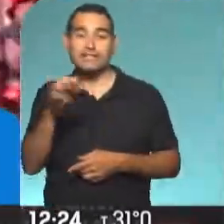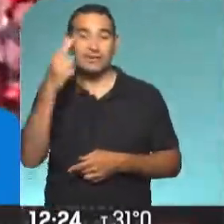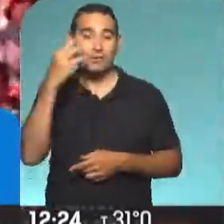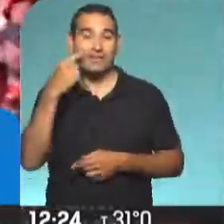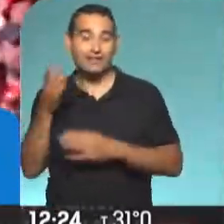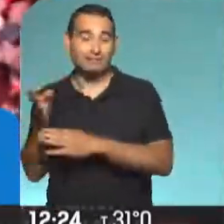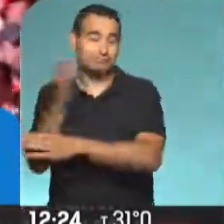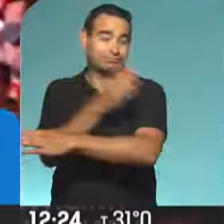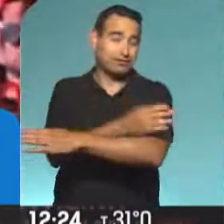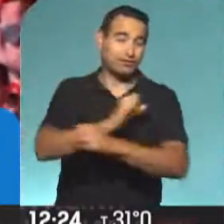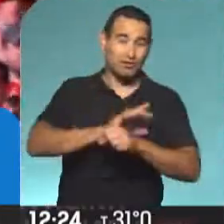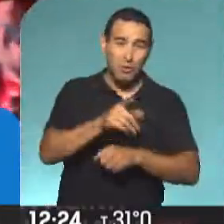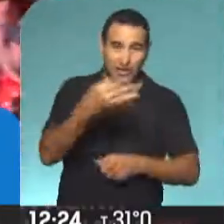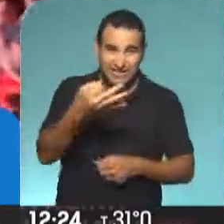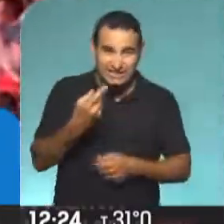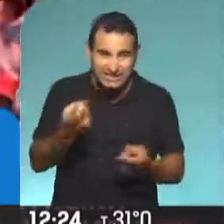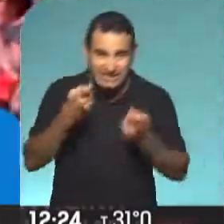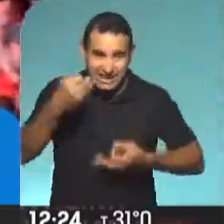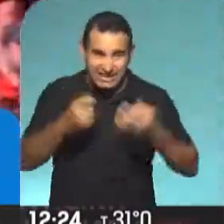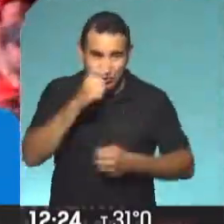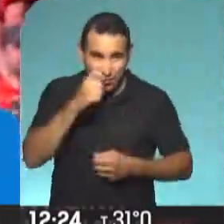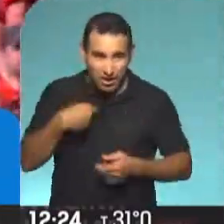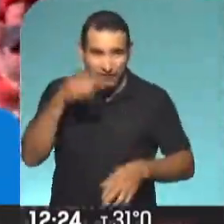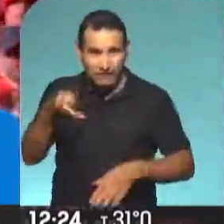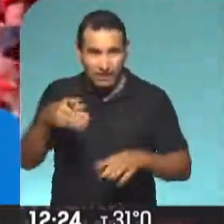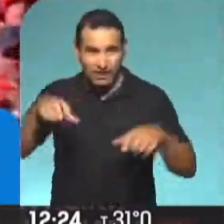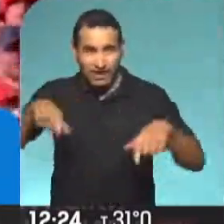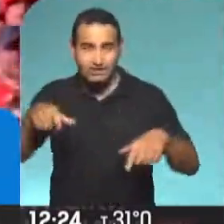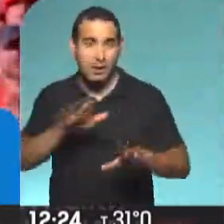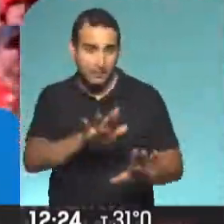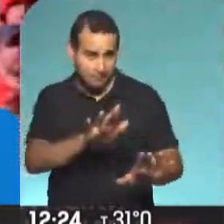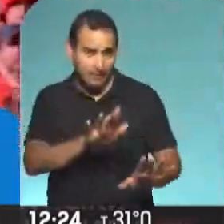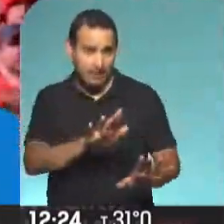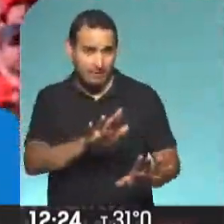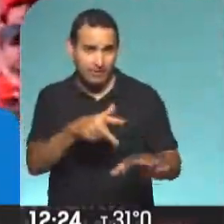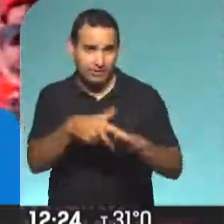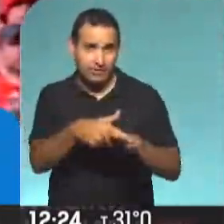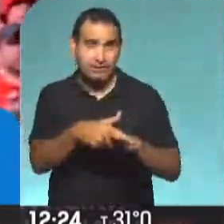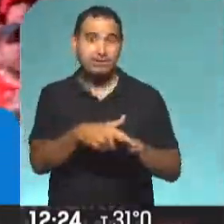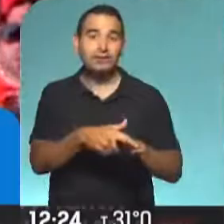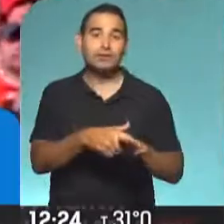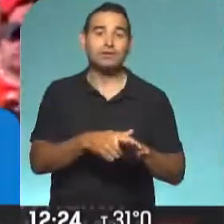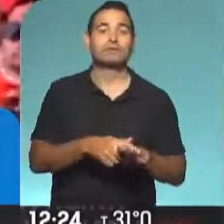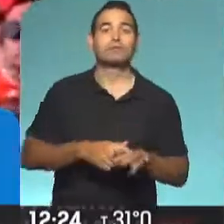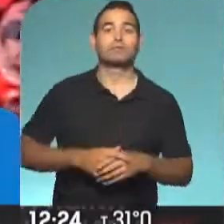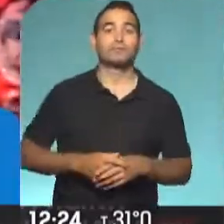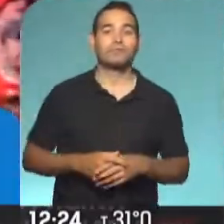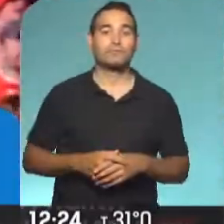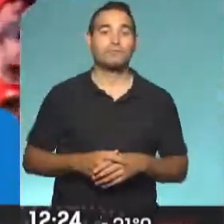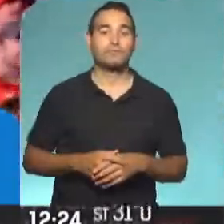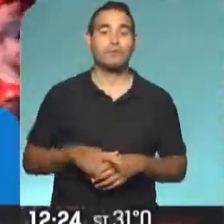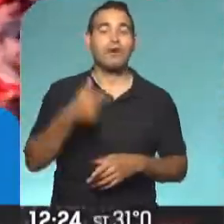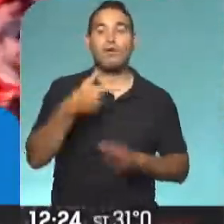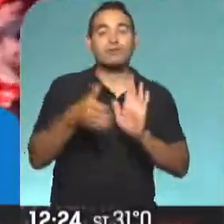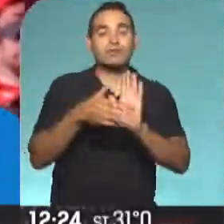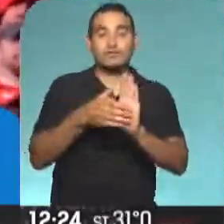días. ¿Te tenés que hacer un hisopado para ir a la cancha? No me dejás terminar. Ah, perdón, tenés razón. O PCR negativo, si querés ir.